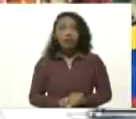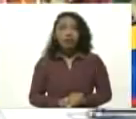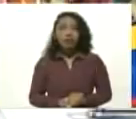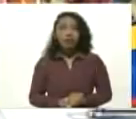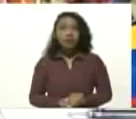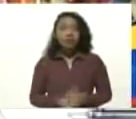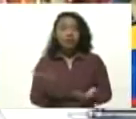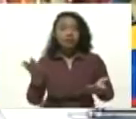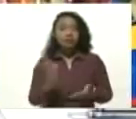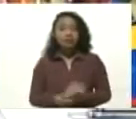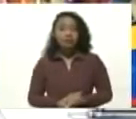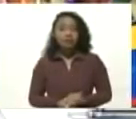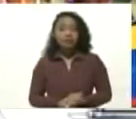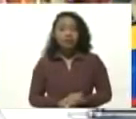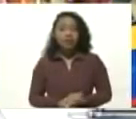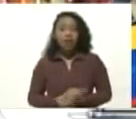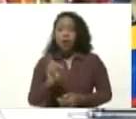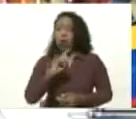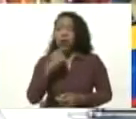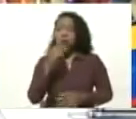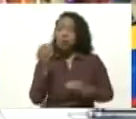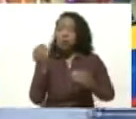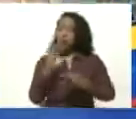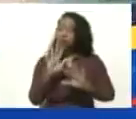¿Ah? No digo más,